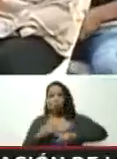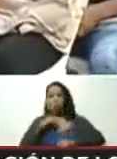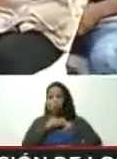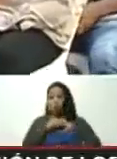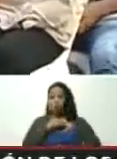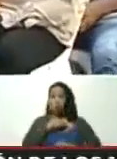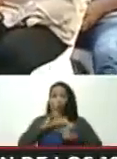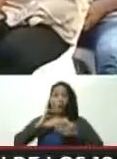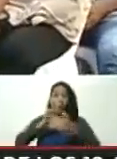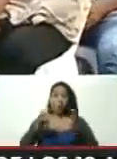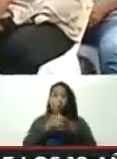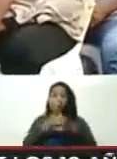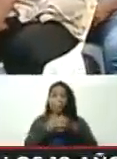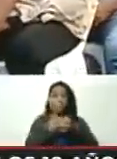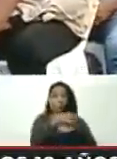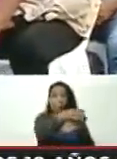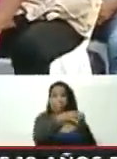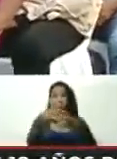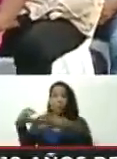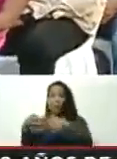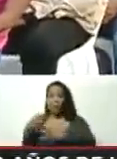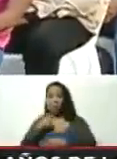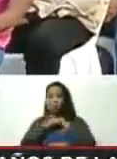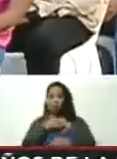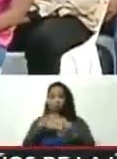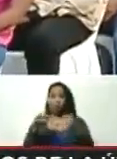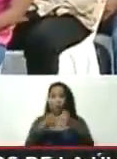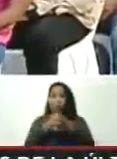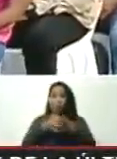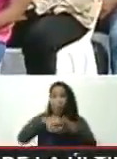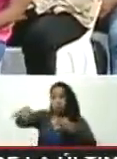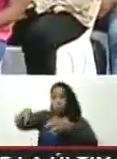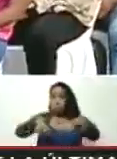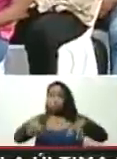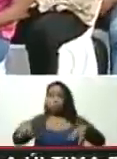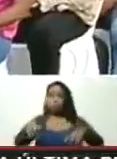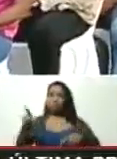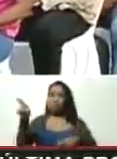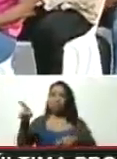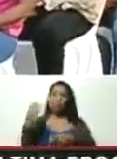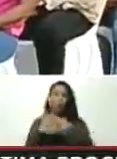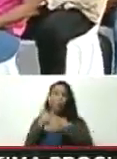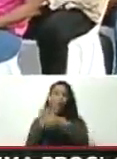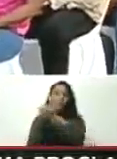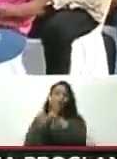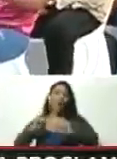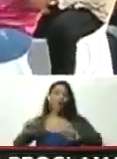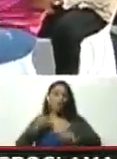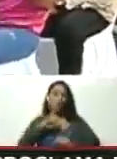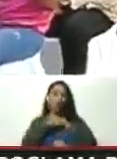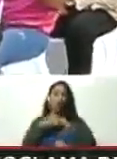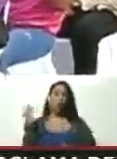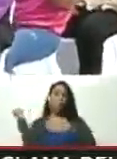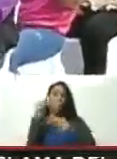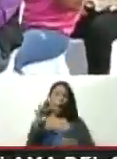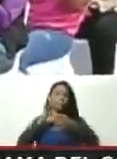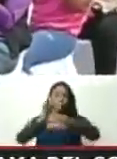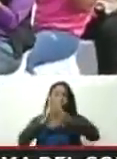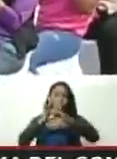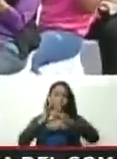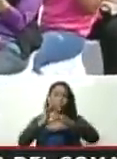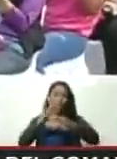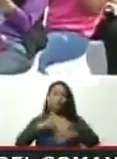sus planes pensando que nosotros nos vamos a dividir, que seguirán fracasando. Nosotros estaremos hoy más unidos que nunca y